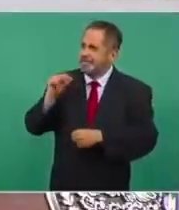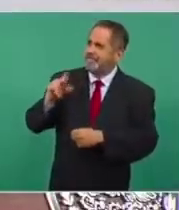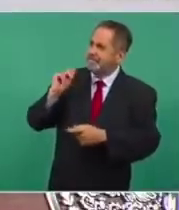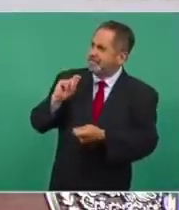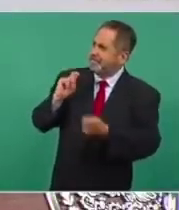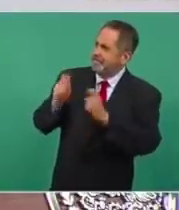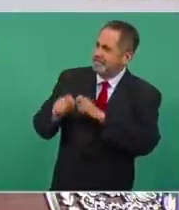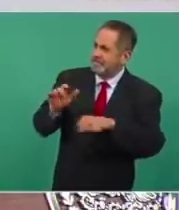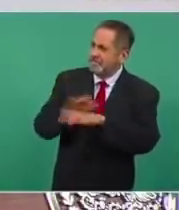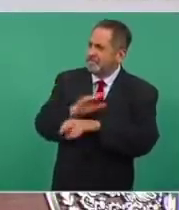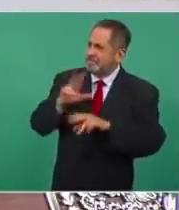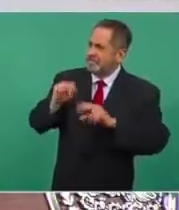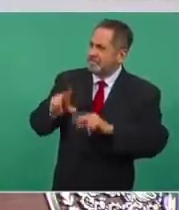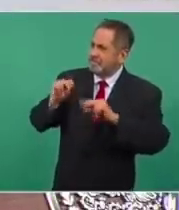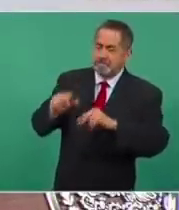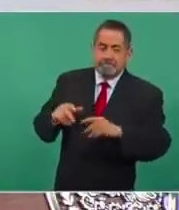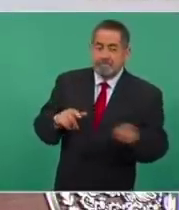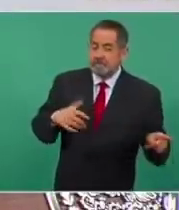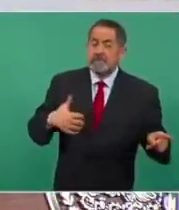les molesta mucho.